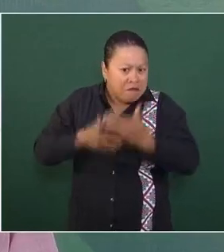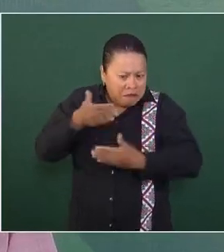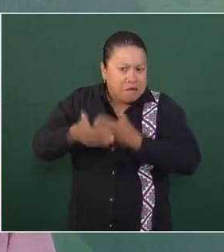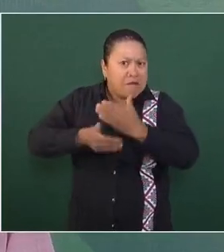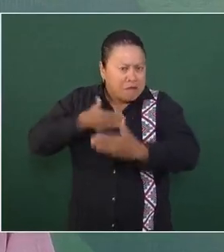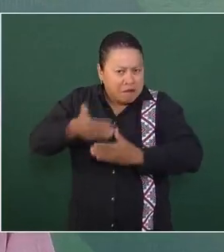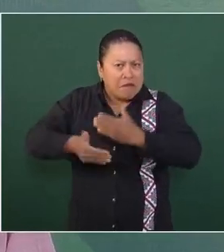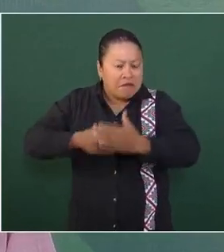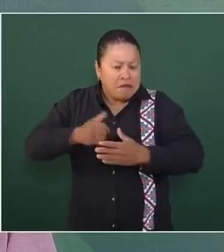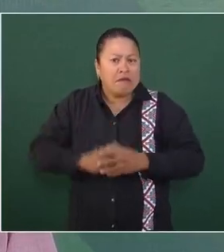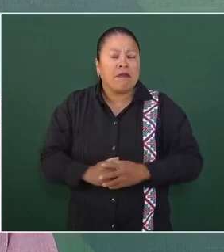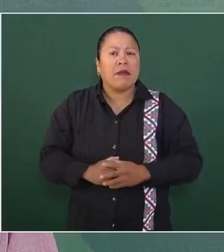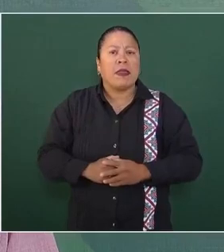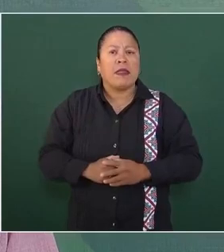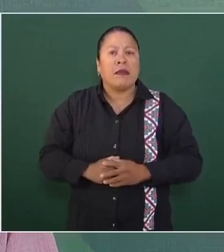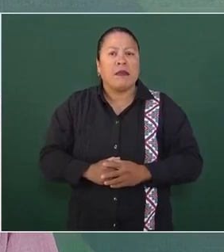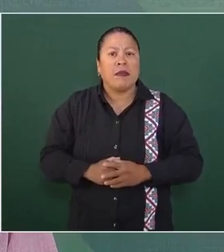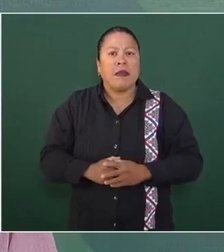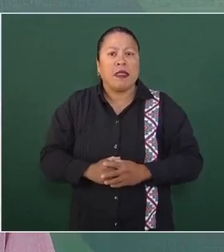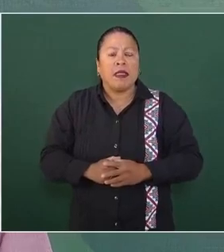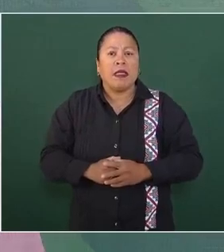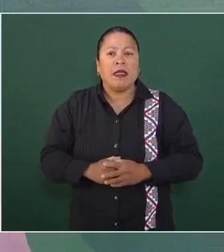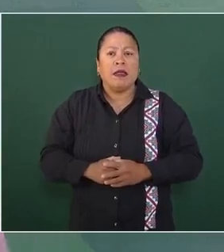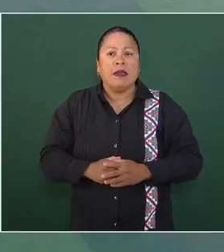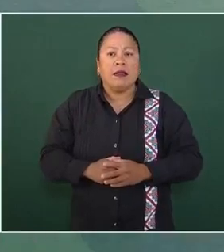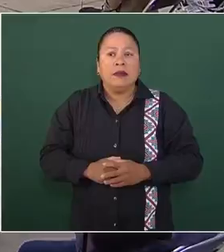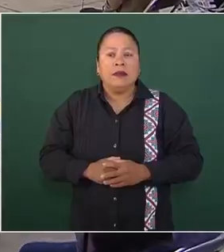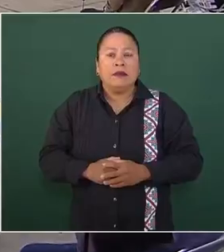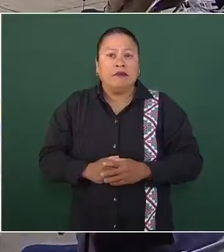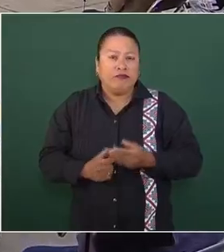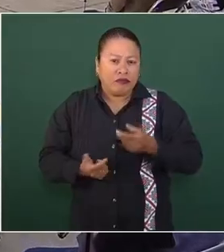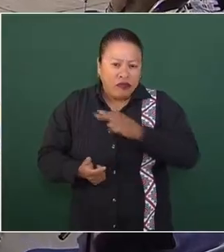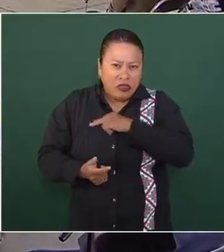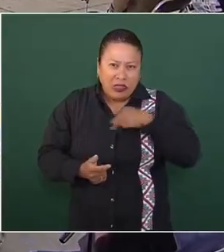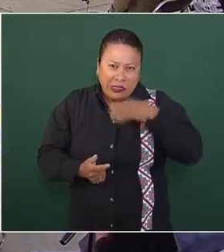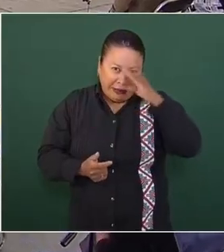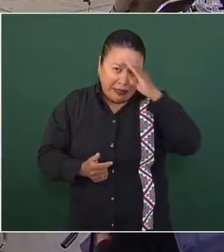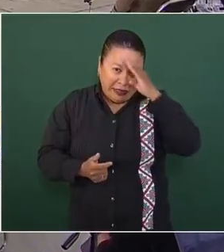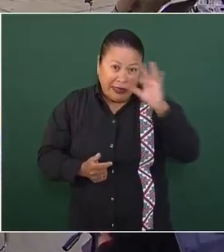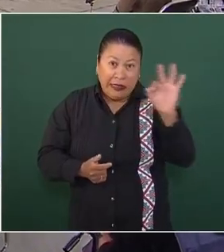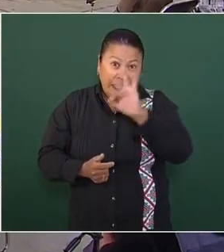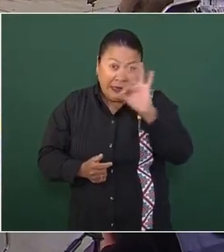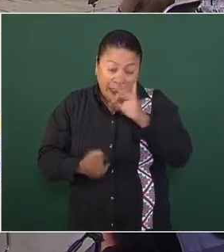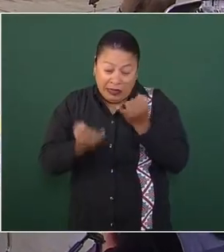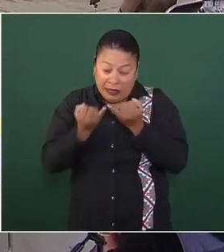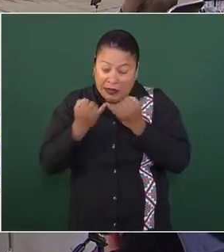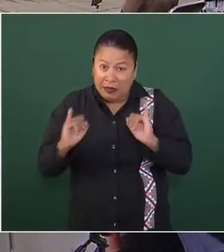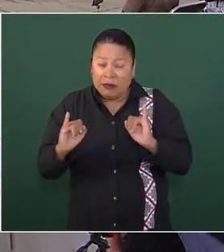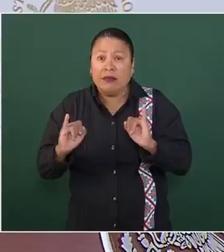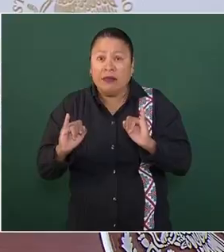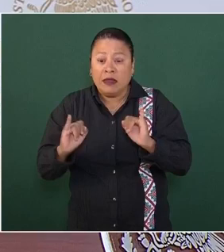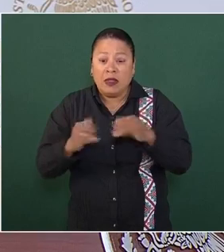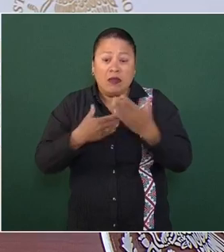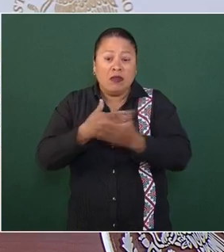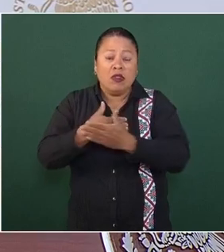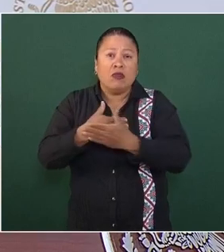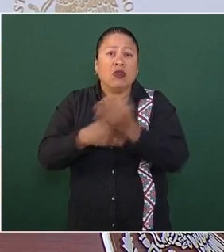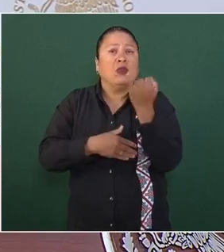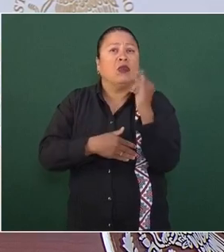y estamos pensando que lo vamos a inaugurar en junio